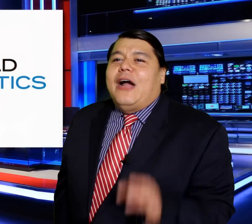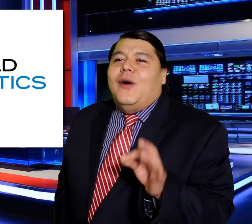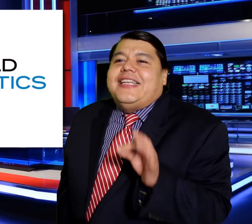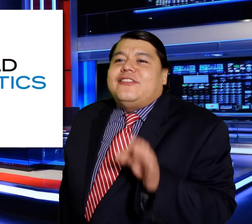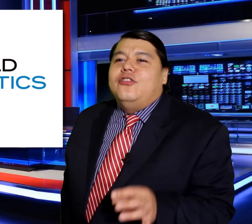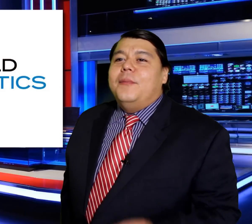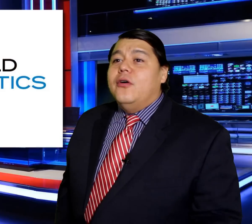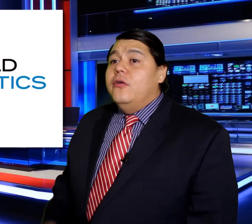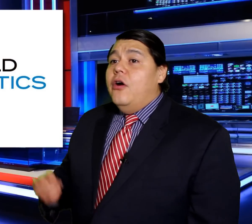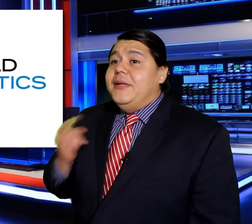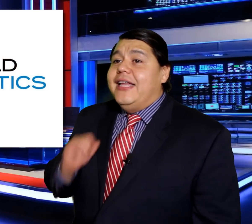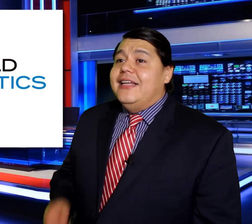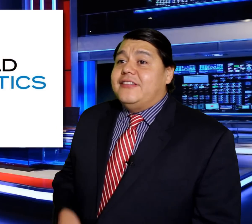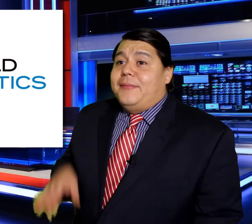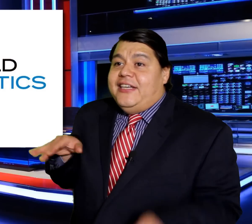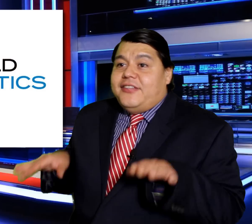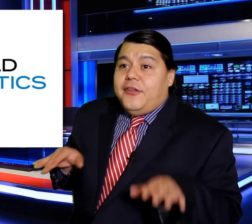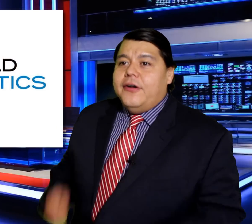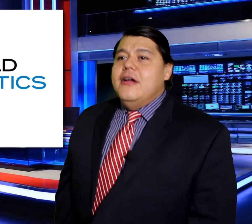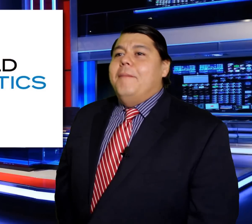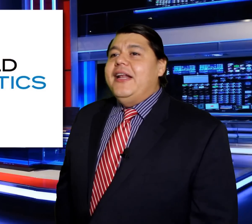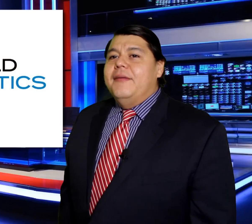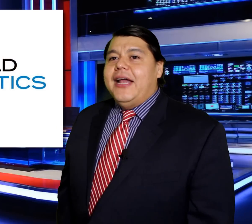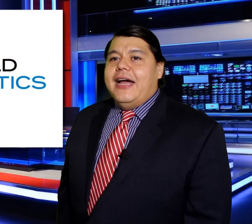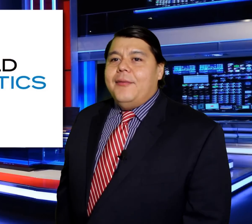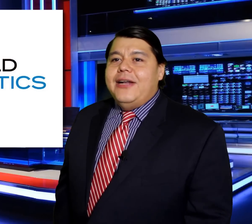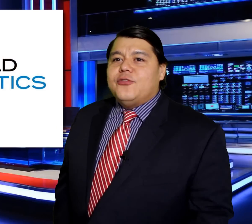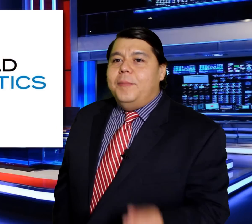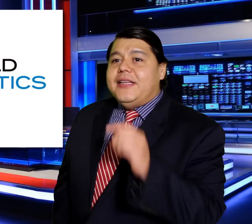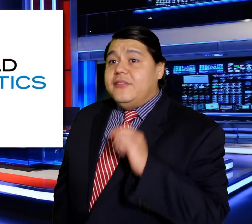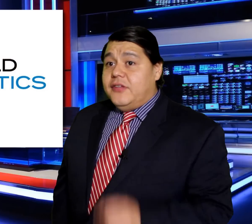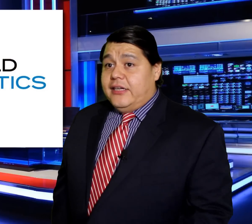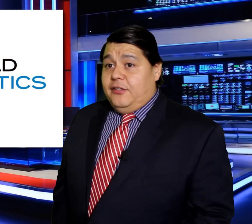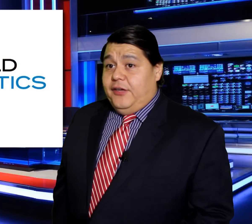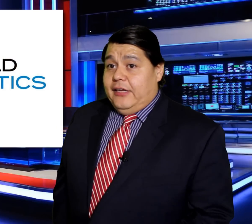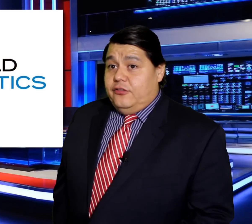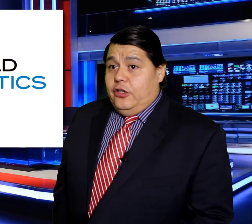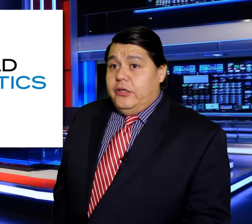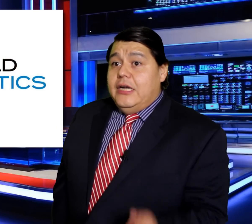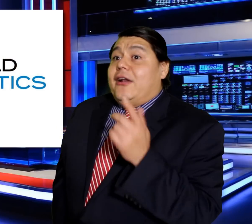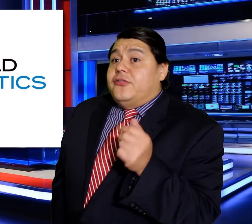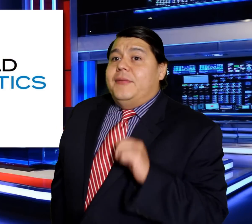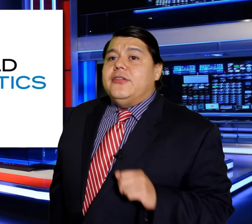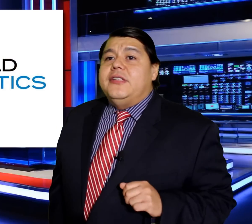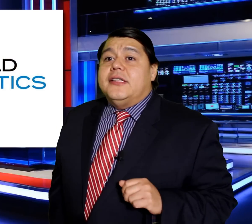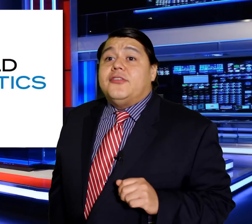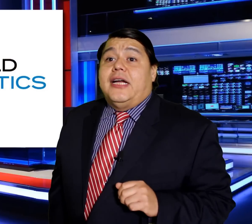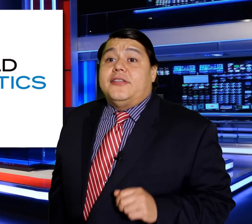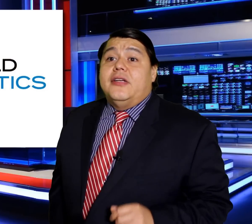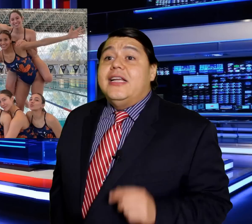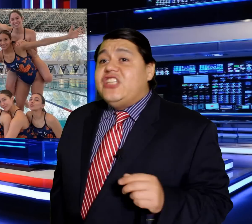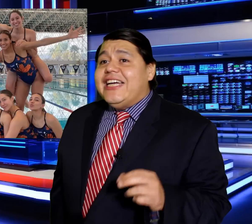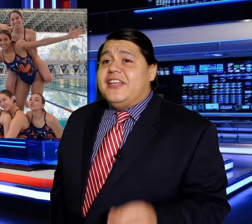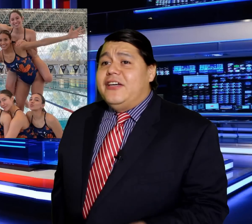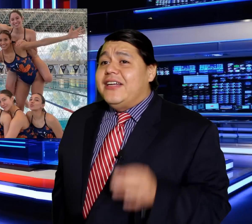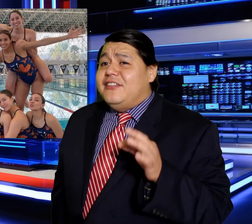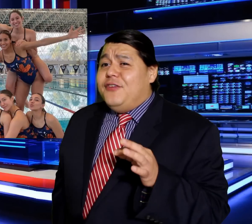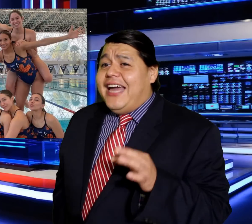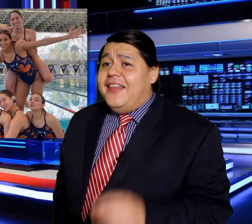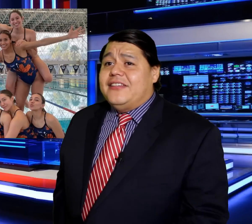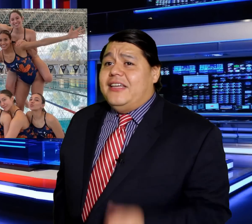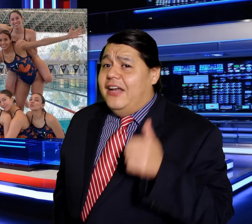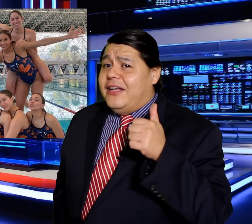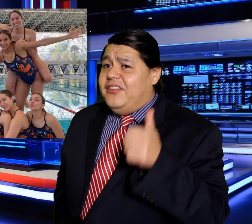desmadre, World Aquatics nombró un comité estabilizador para llevar a cabo las competencias de clasificación para los eventos internacionales. Las chicas